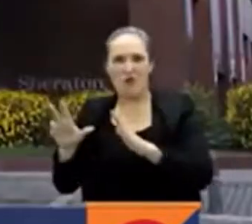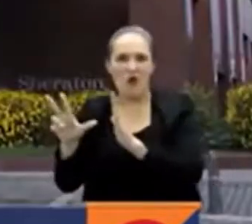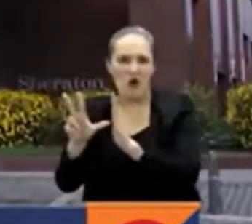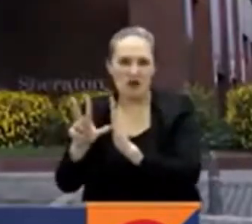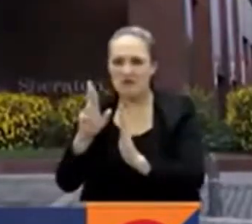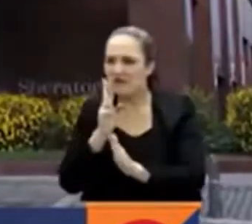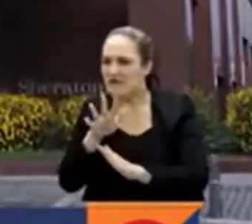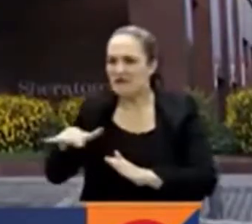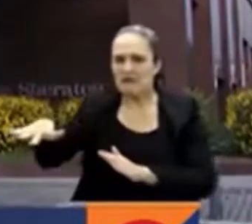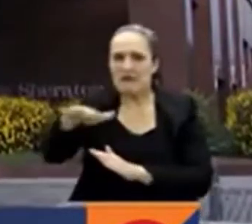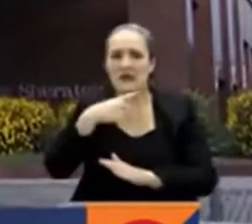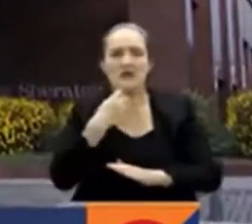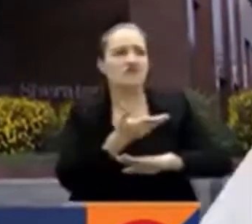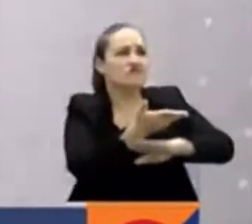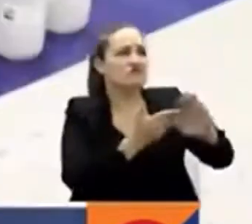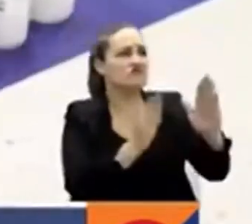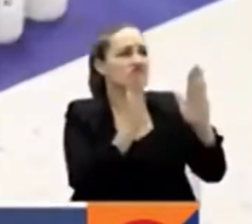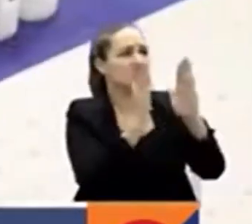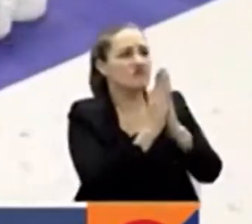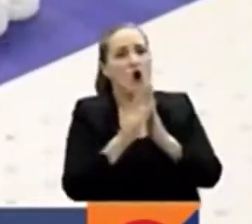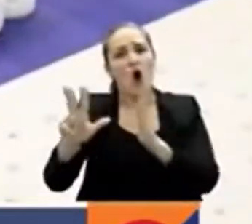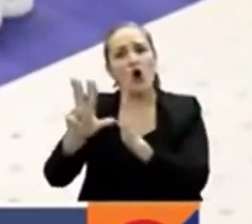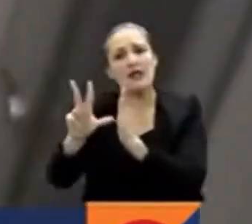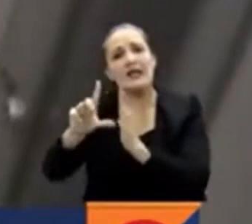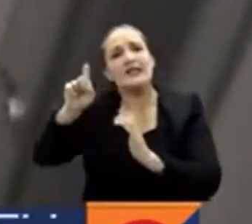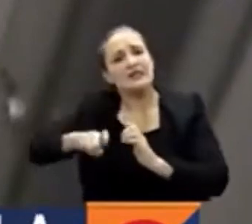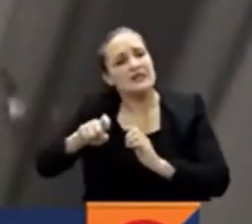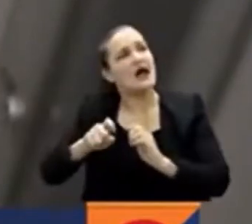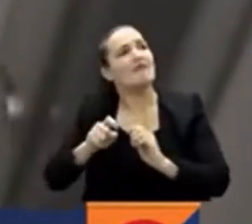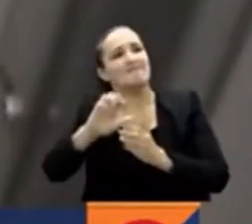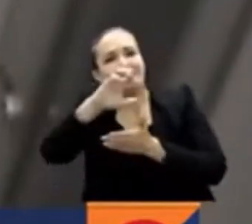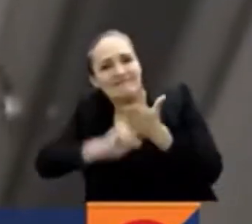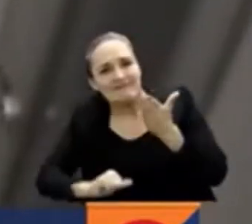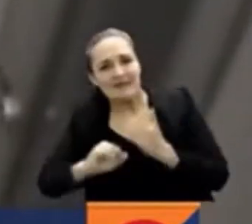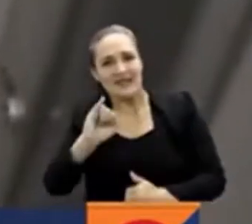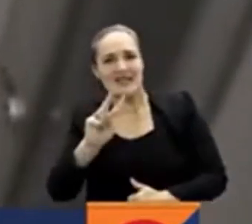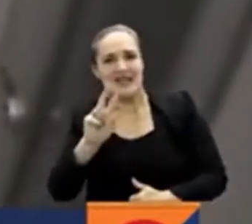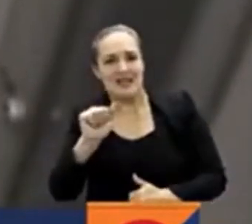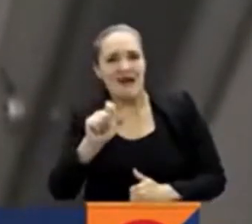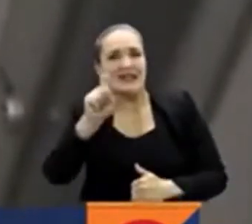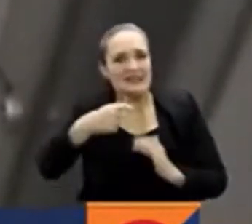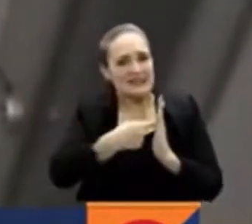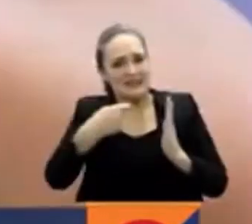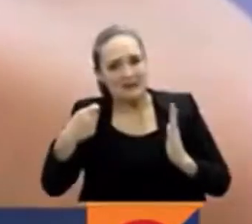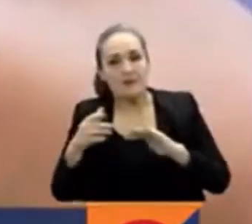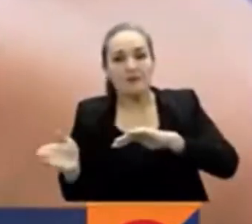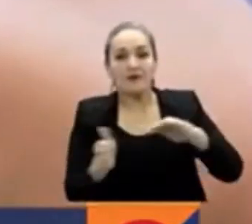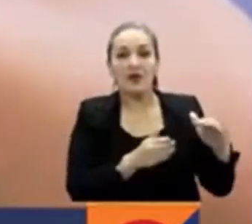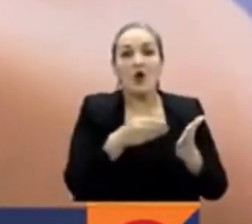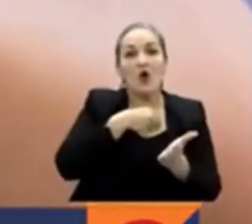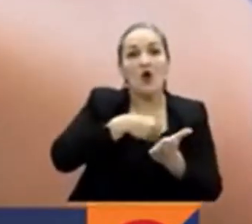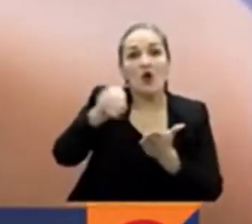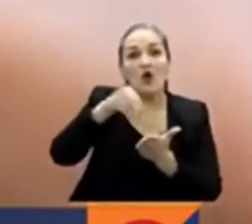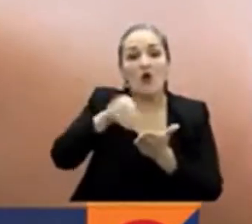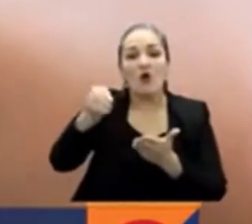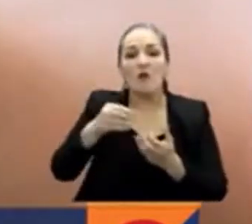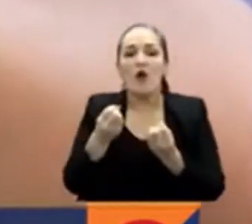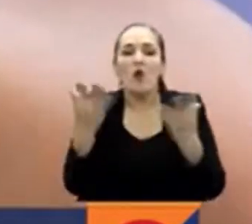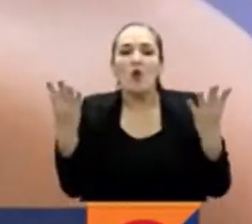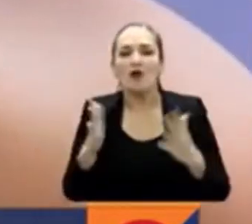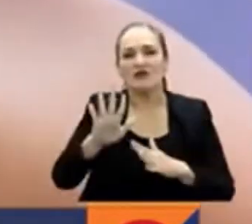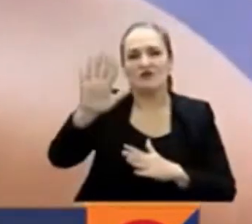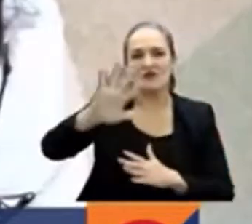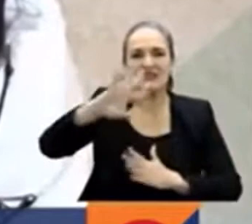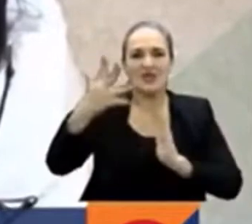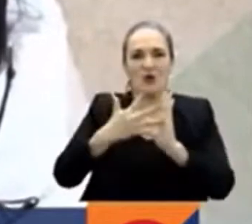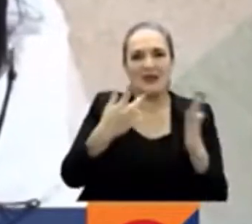las exenciones del IVA en la hotelería. En riesgo la compra de 5.600 vacunas contra la viruela del mono. En